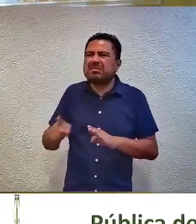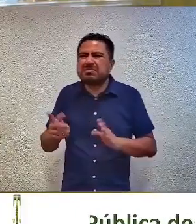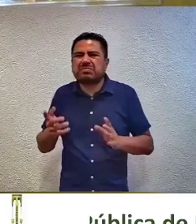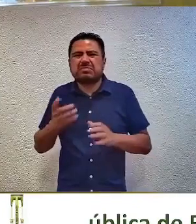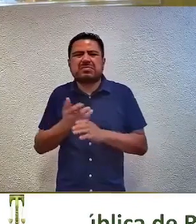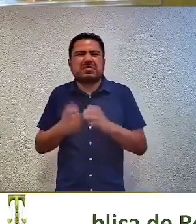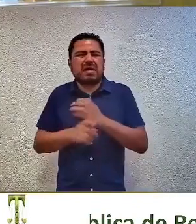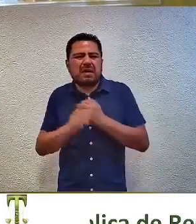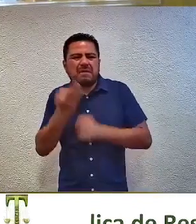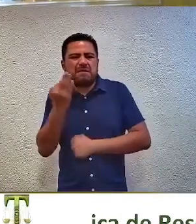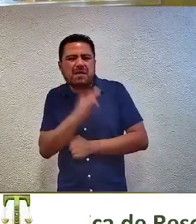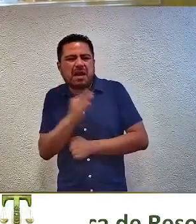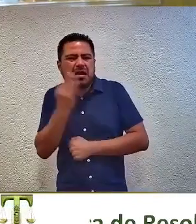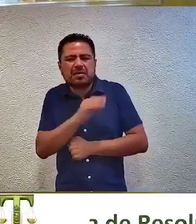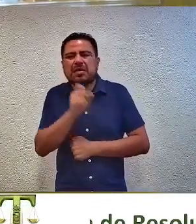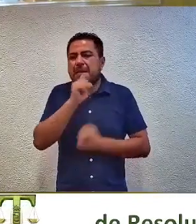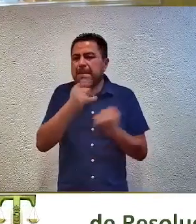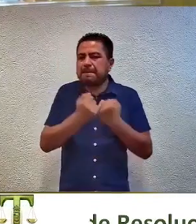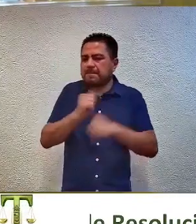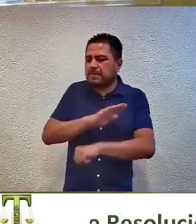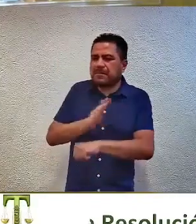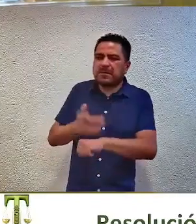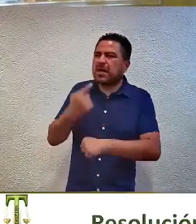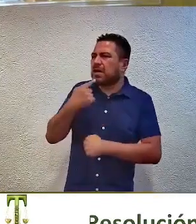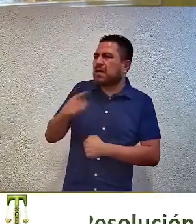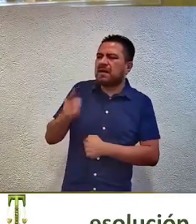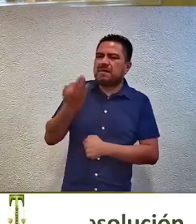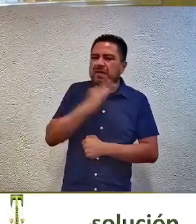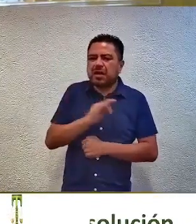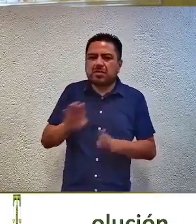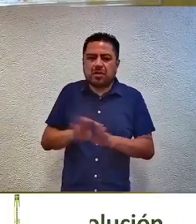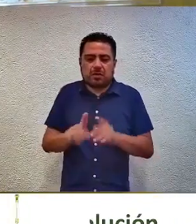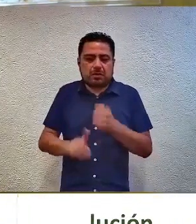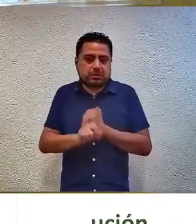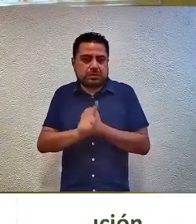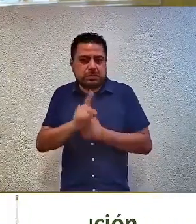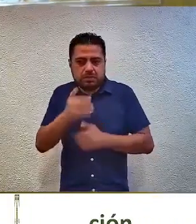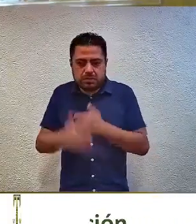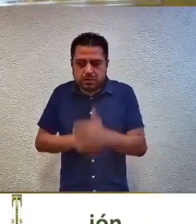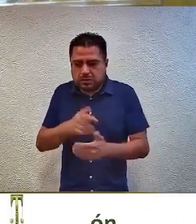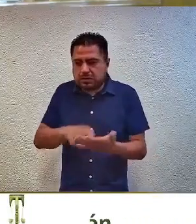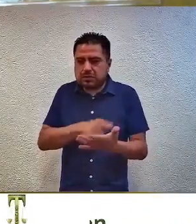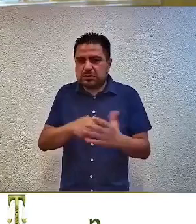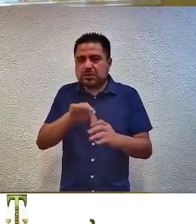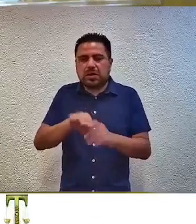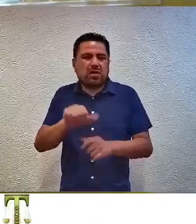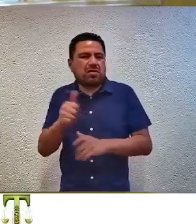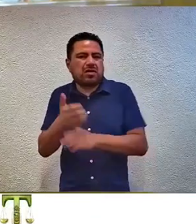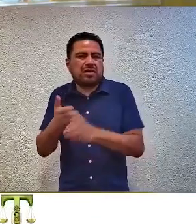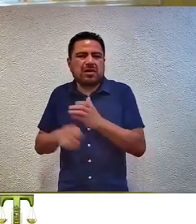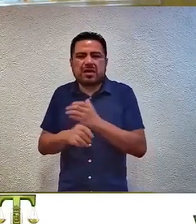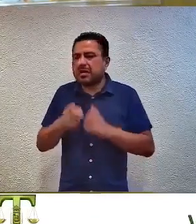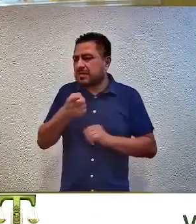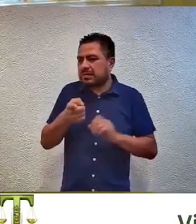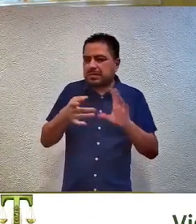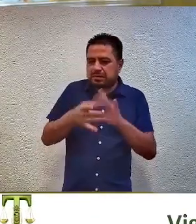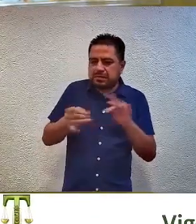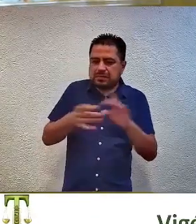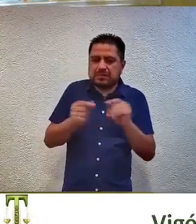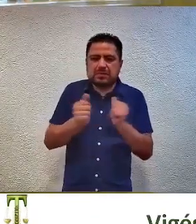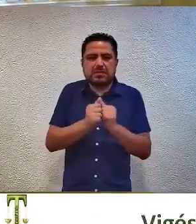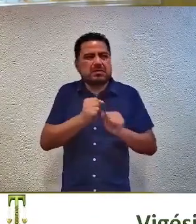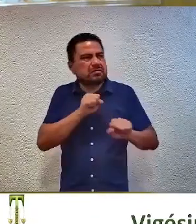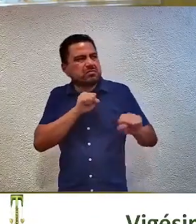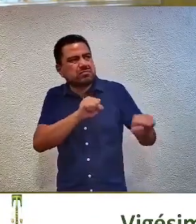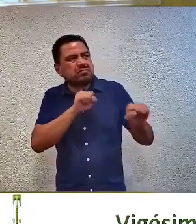ilícitos falsos y también la imputación de hechos falsos que impacten en el proceso electoral. Por otra parte, los actores afirman que los efectos de las